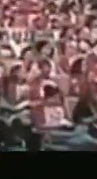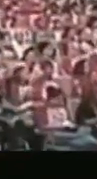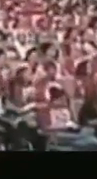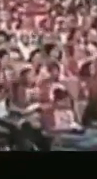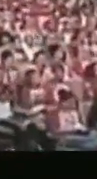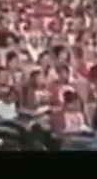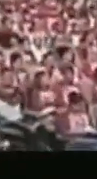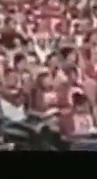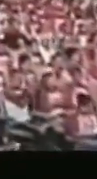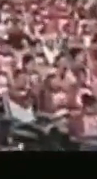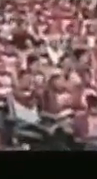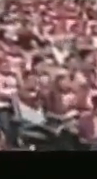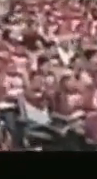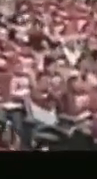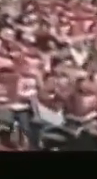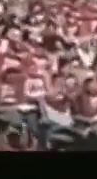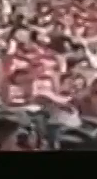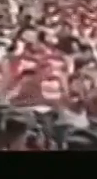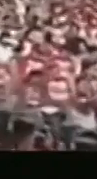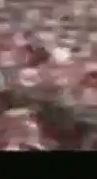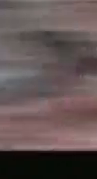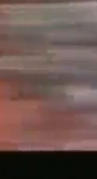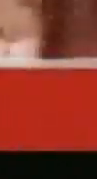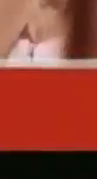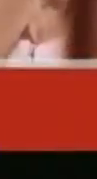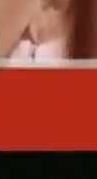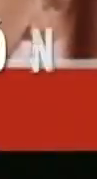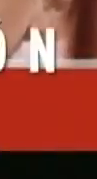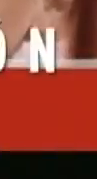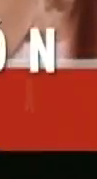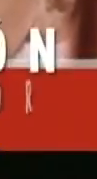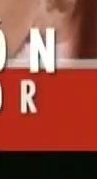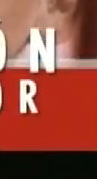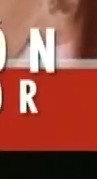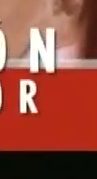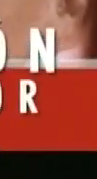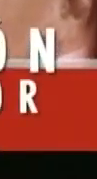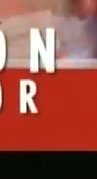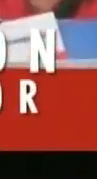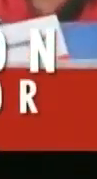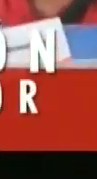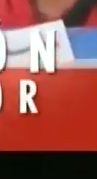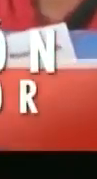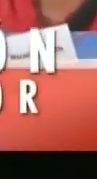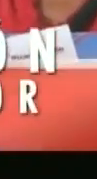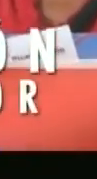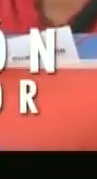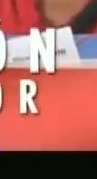la misión en Amor Mayor creada por el comandante Chávez. Gran misión en Amor Mayor.